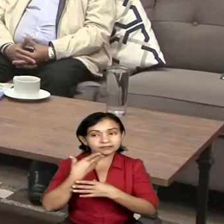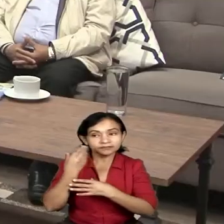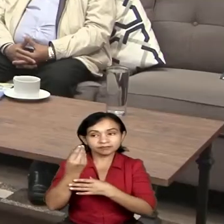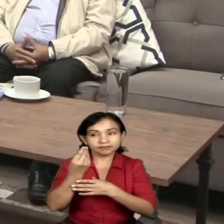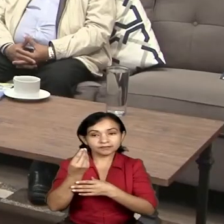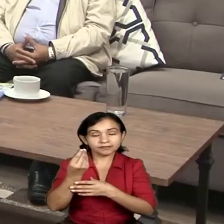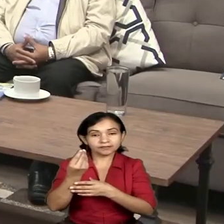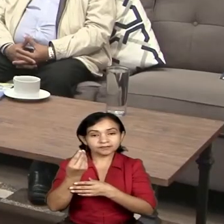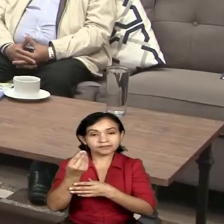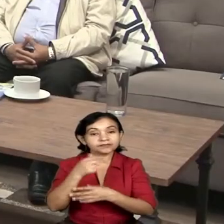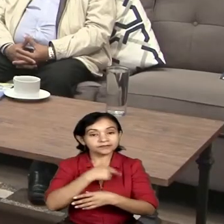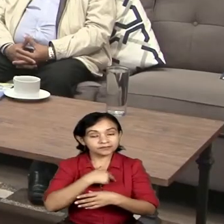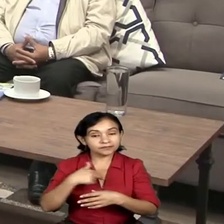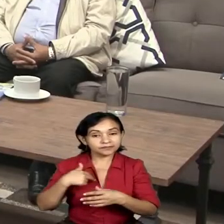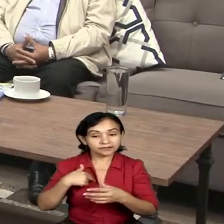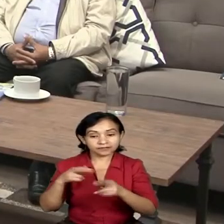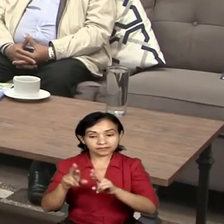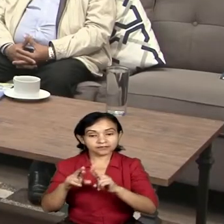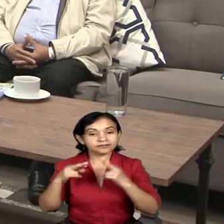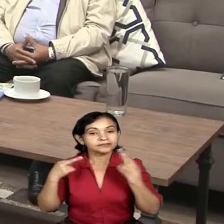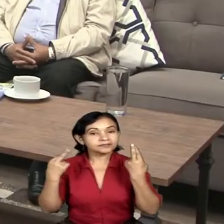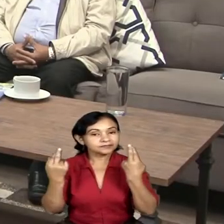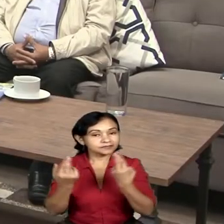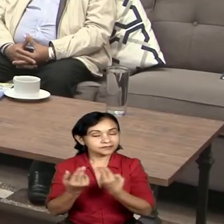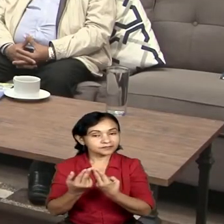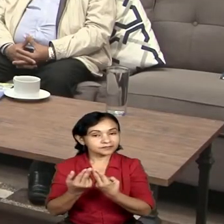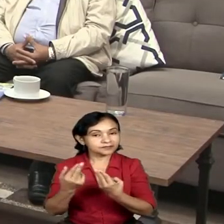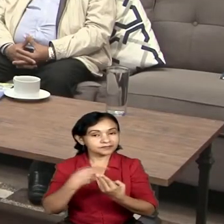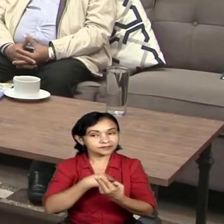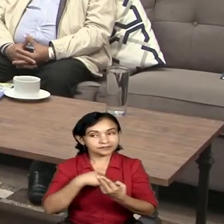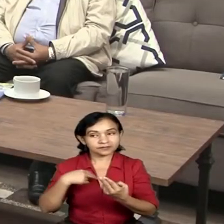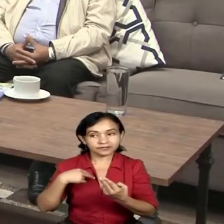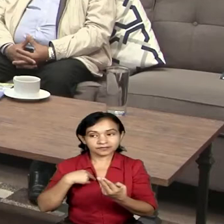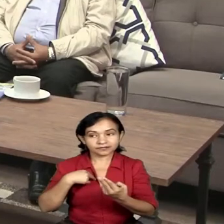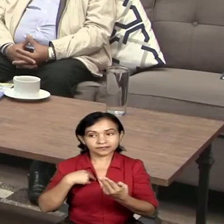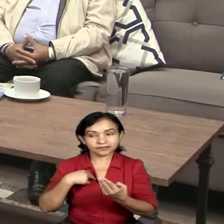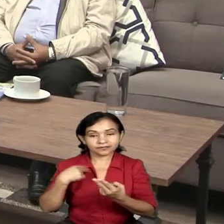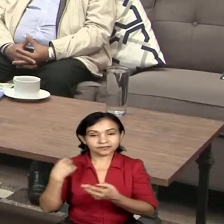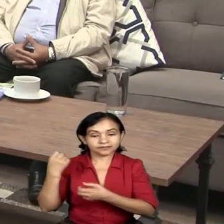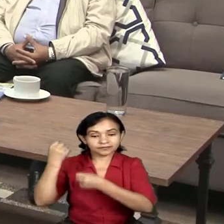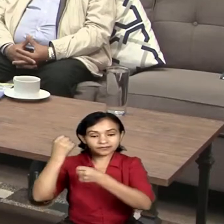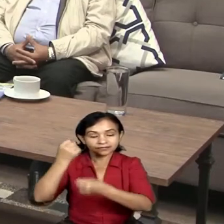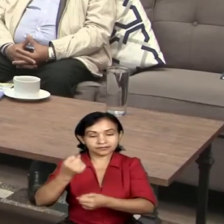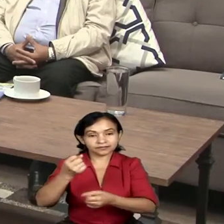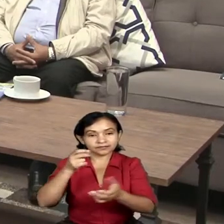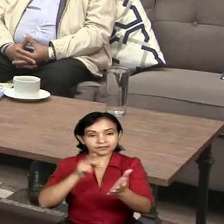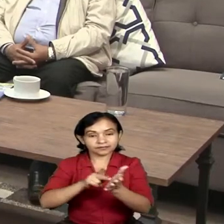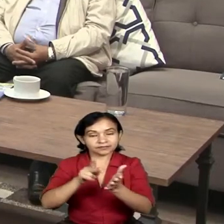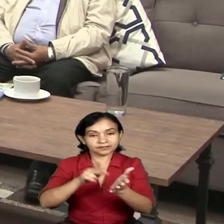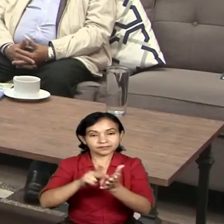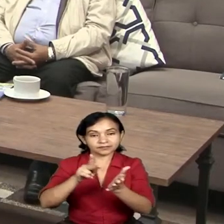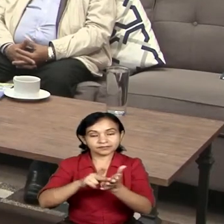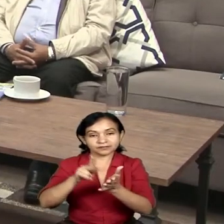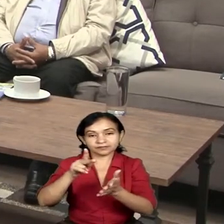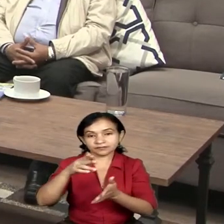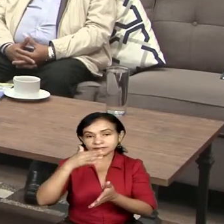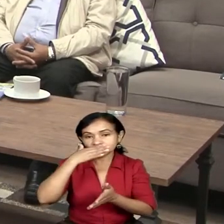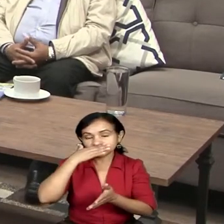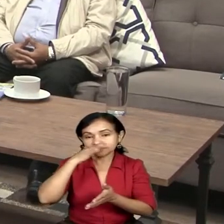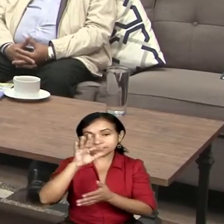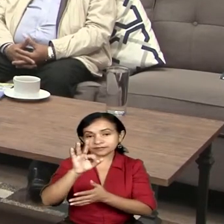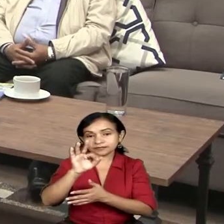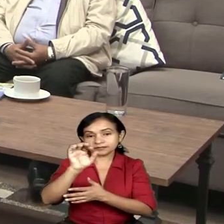involucrados son los que se juntan y también dan lugar a la fundación del partido, del Frente Sandinista como movimiento guerrillero. Hay una